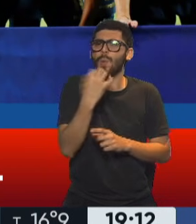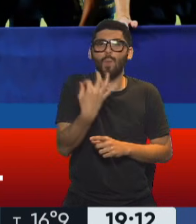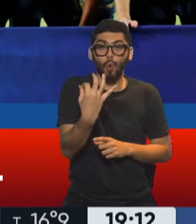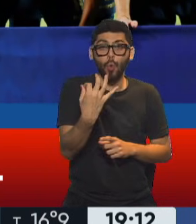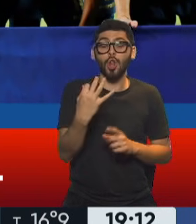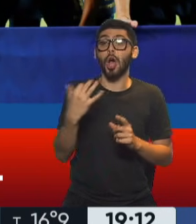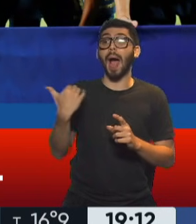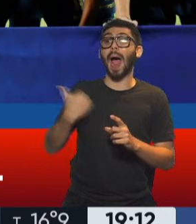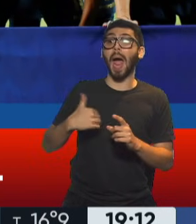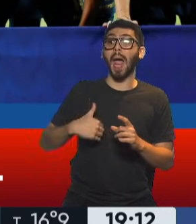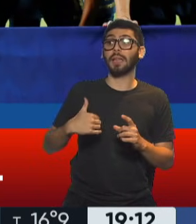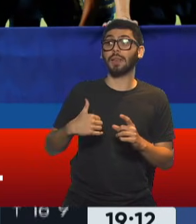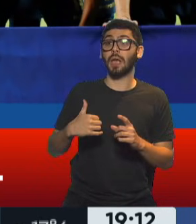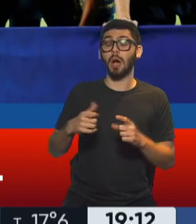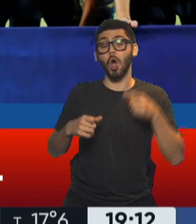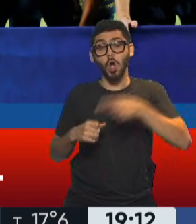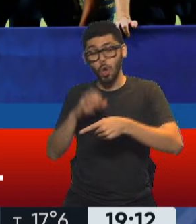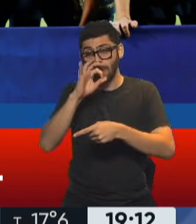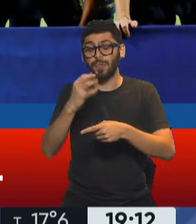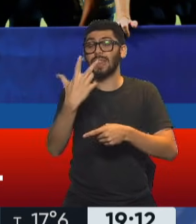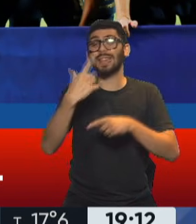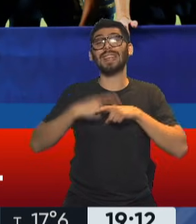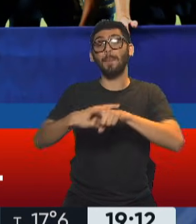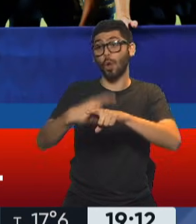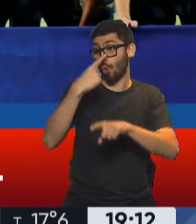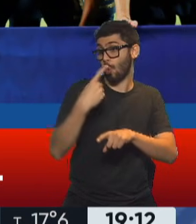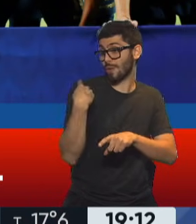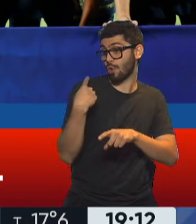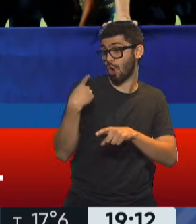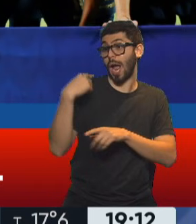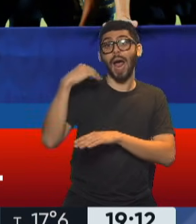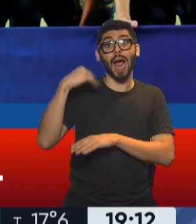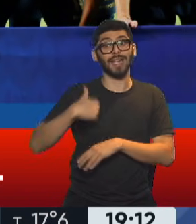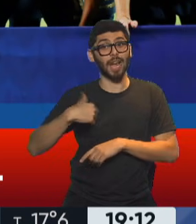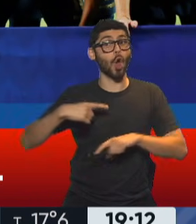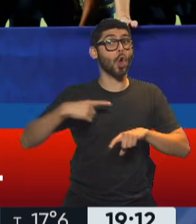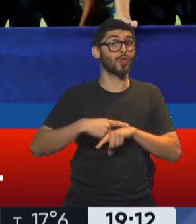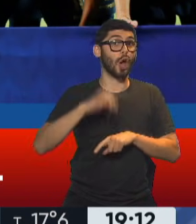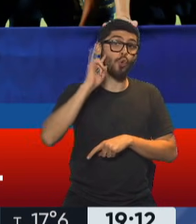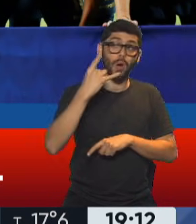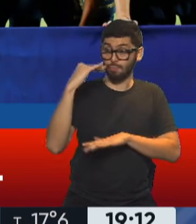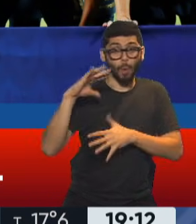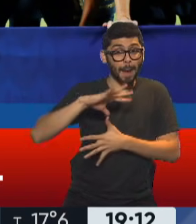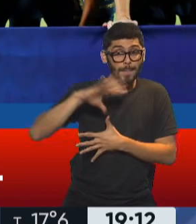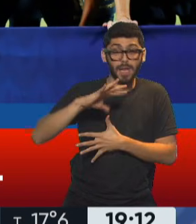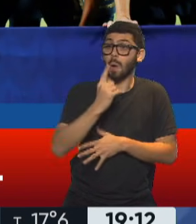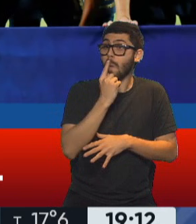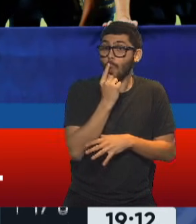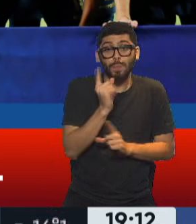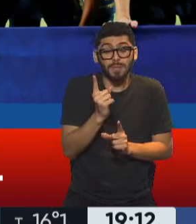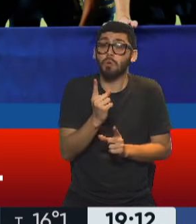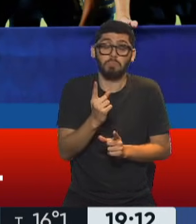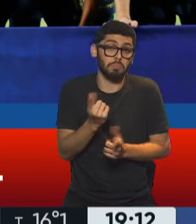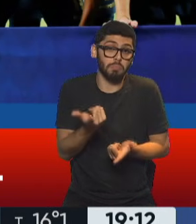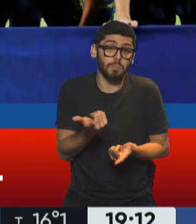Argentina, dirigió 3 partidos. El último fue Argentina-Uruguay en esta Copa América. Así que lo vimos. Sí. Dirigió